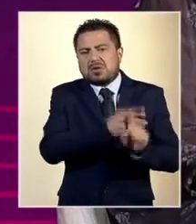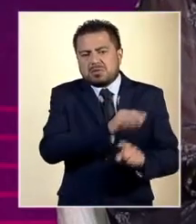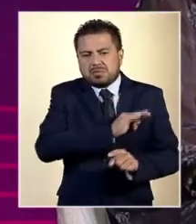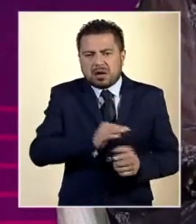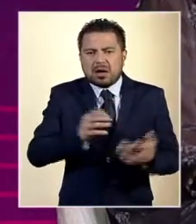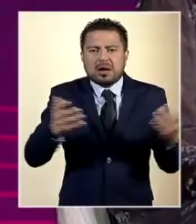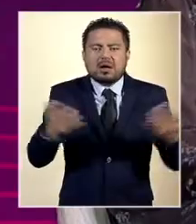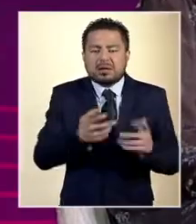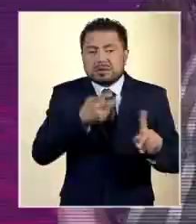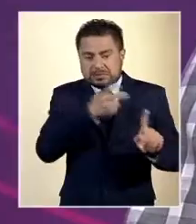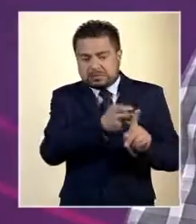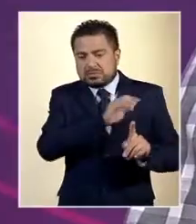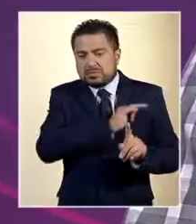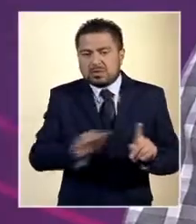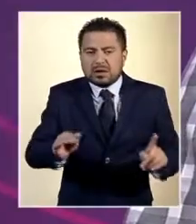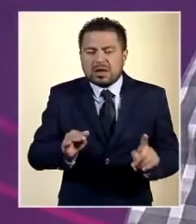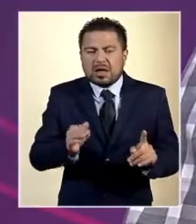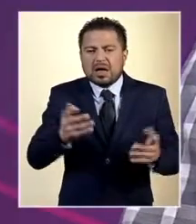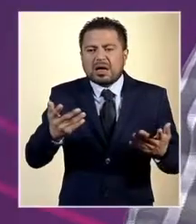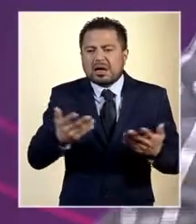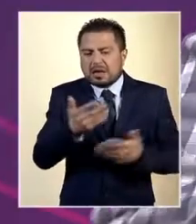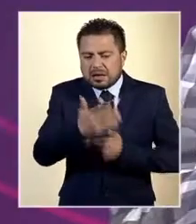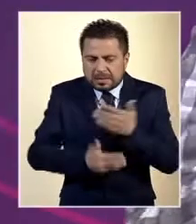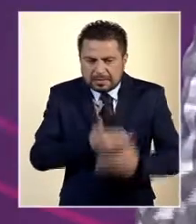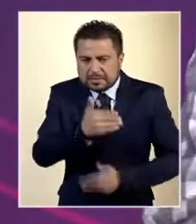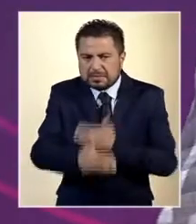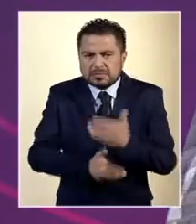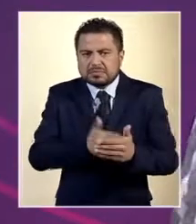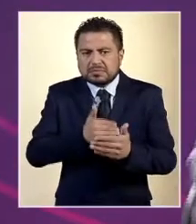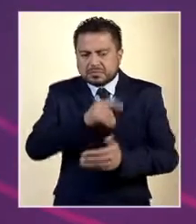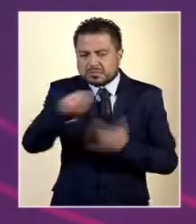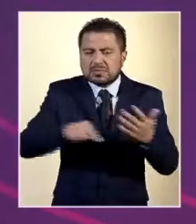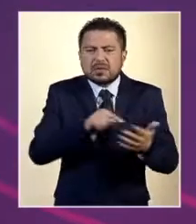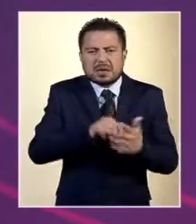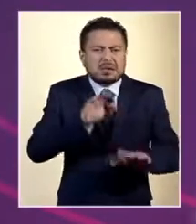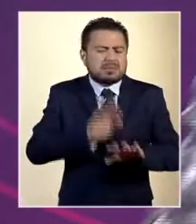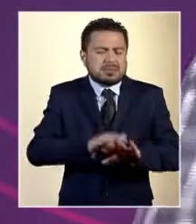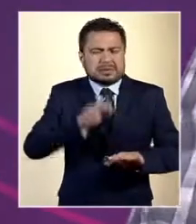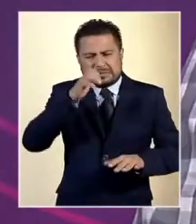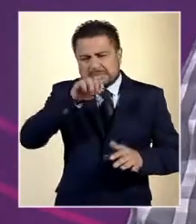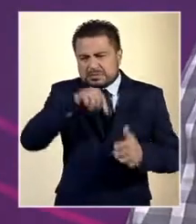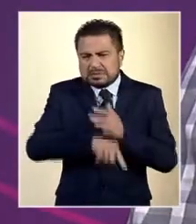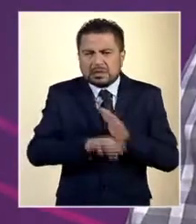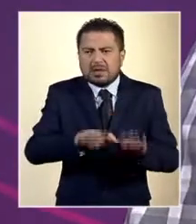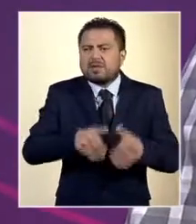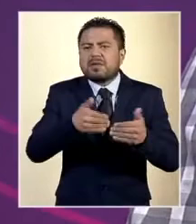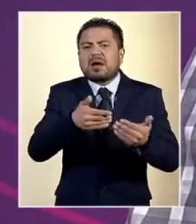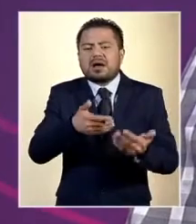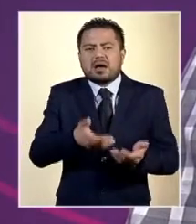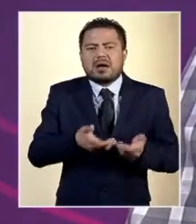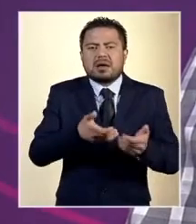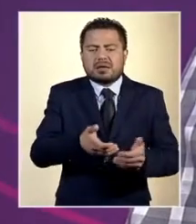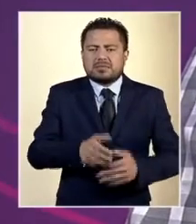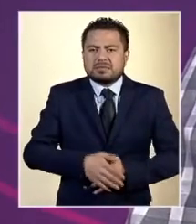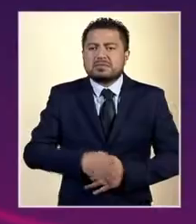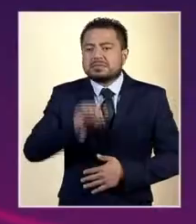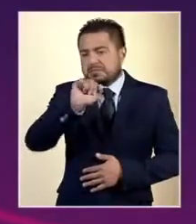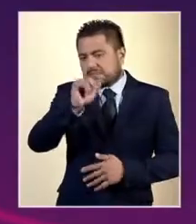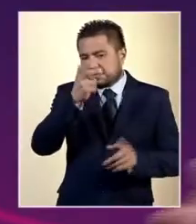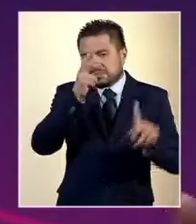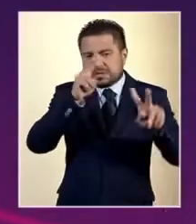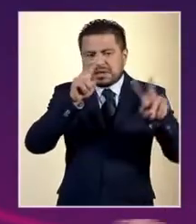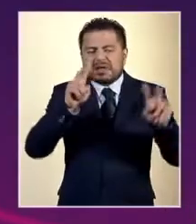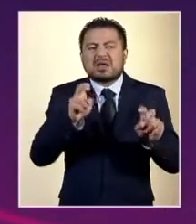poder, bueno, ellos y ellas van a poder dar pasos en una vida ya quizá más sostenida fuera de la calle, ¿no? Sí, aquí el tema